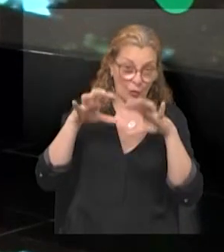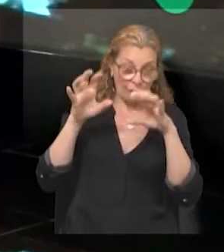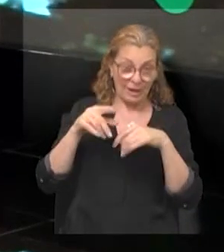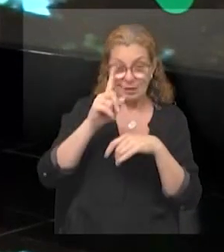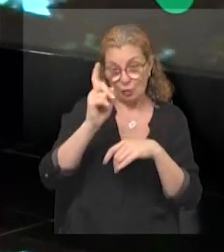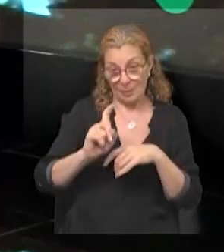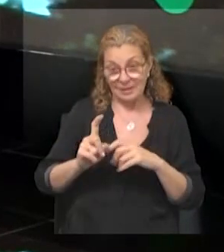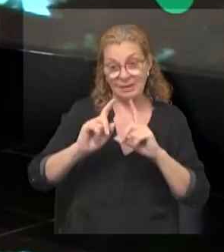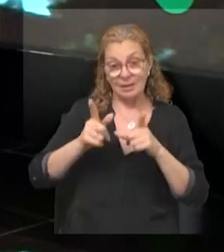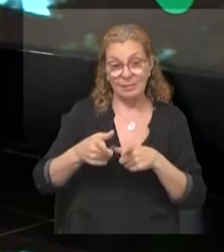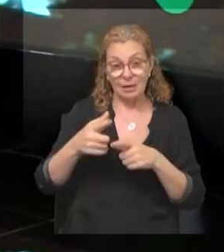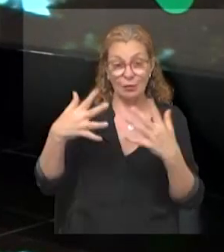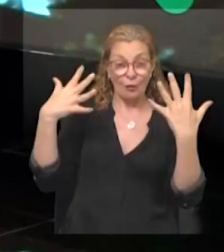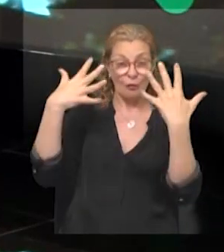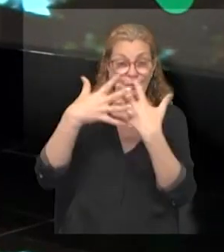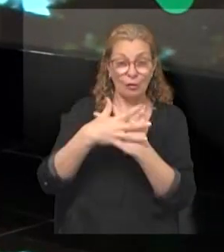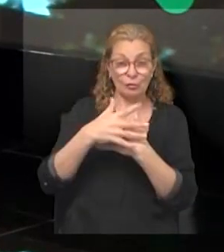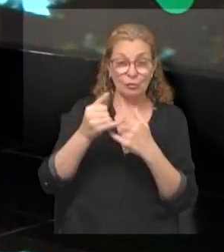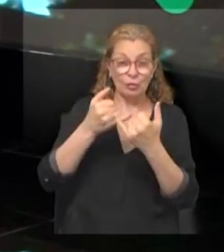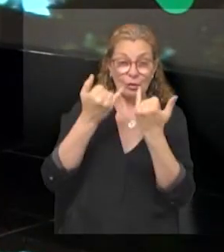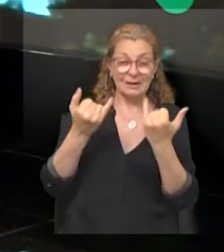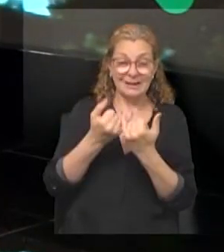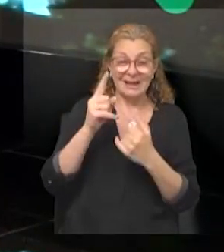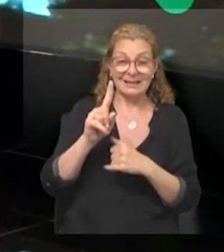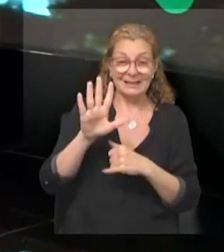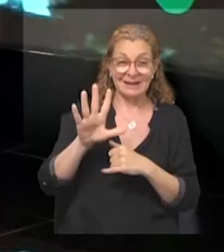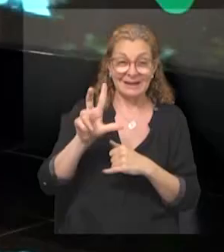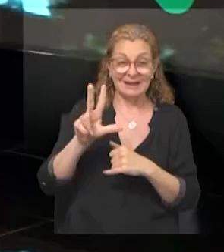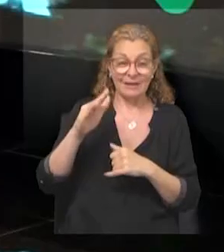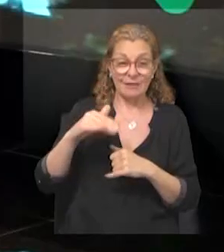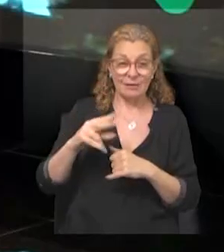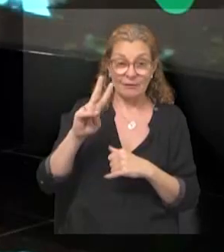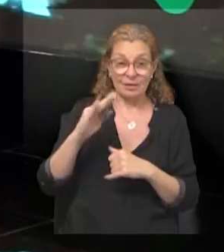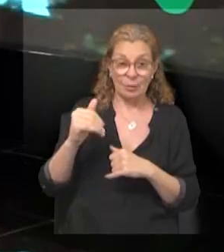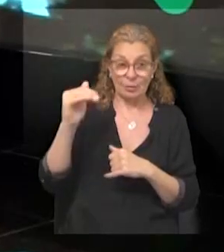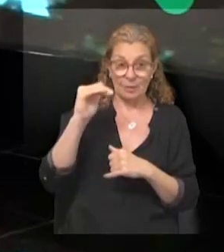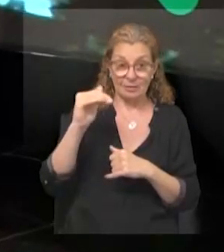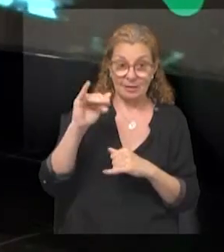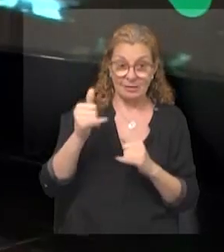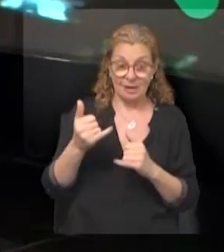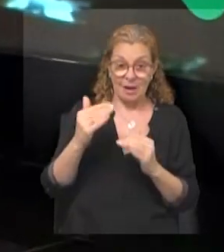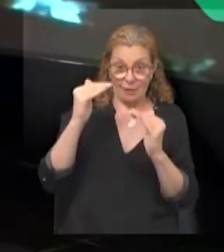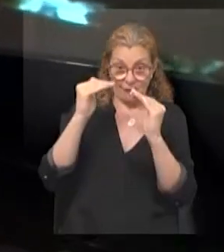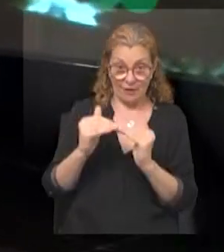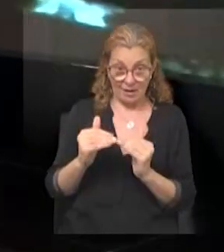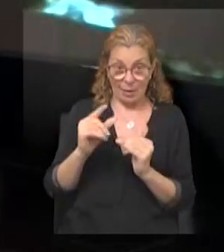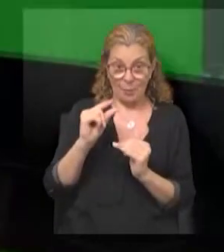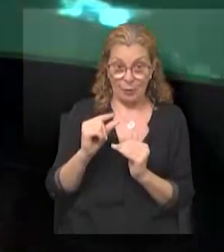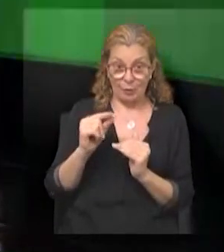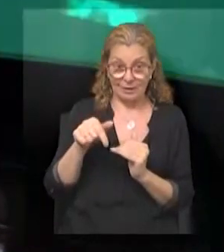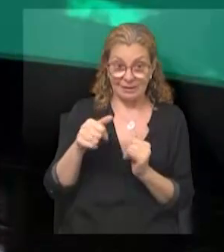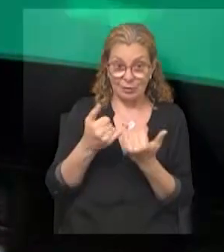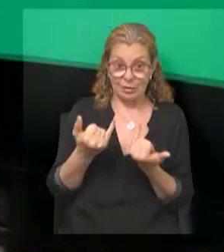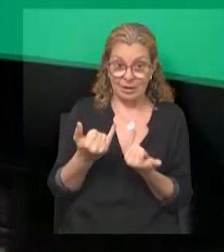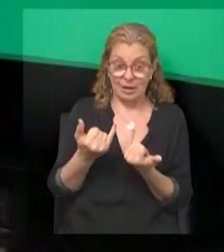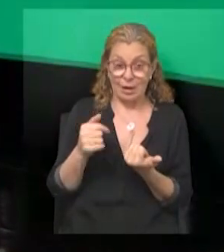y tormentas nuboso y cubierto todo el día 13 gr la mínima 24 la máxima ya hay un descenso de temperatura en estos días No